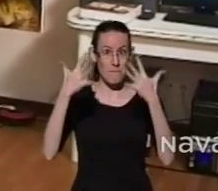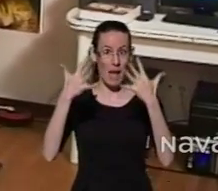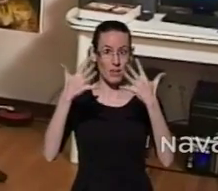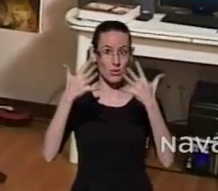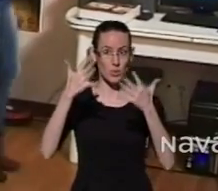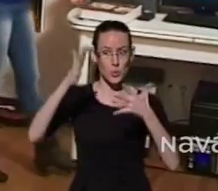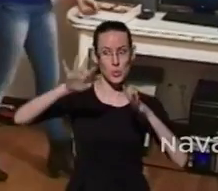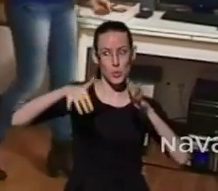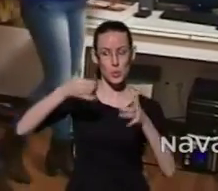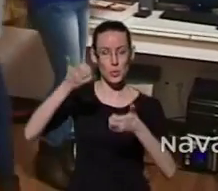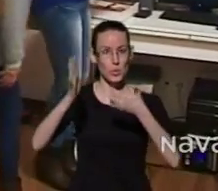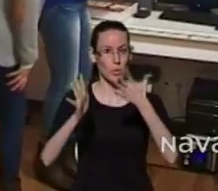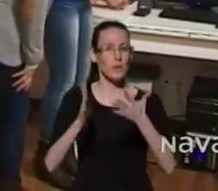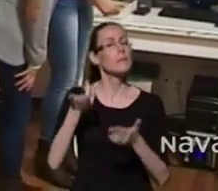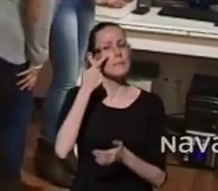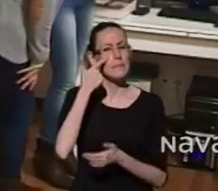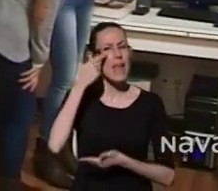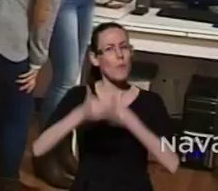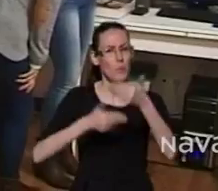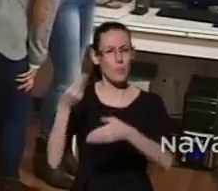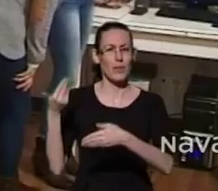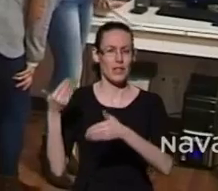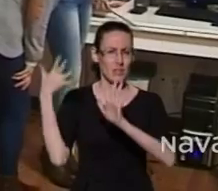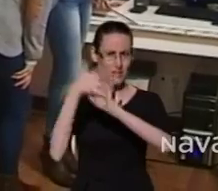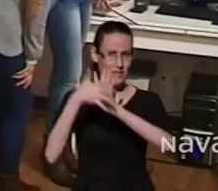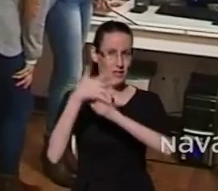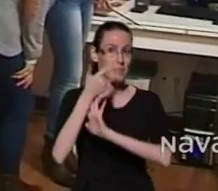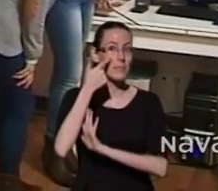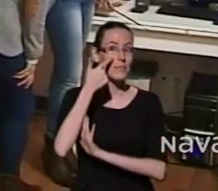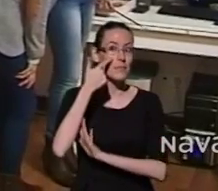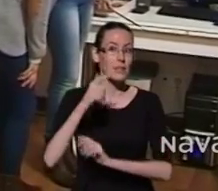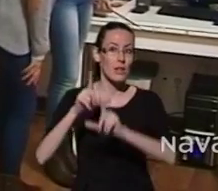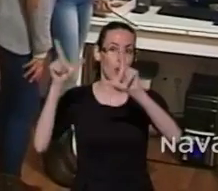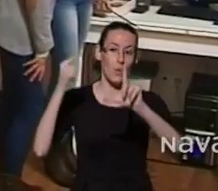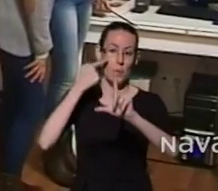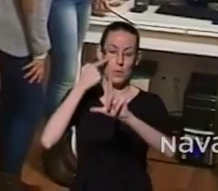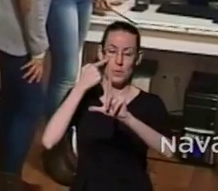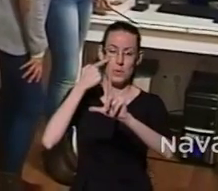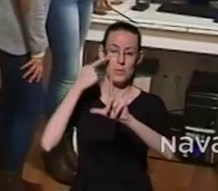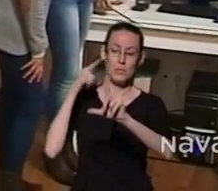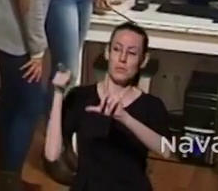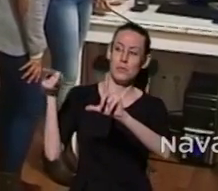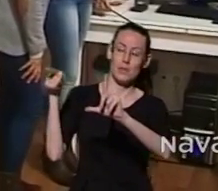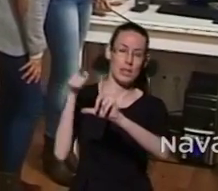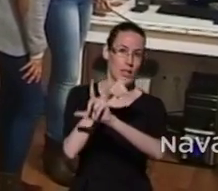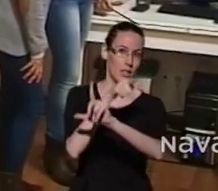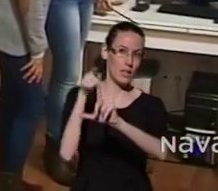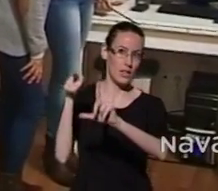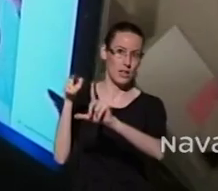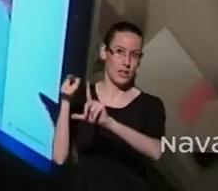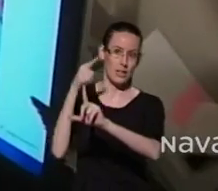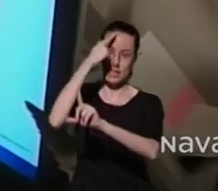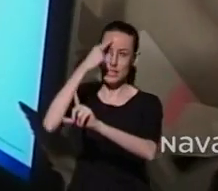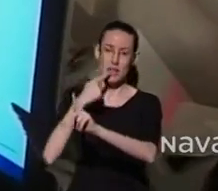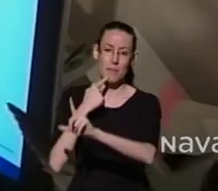poquito cuál es el proceso. Este cuadro, esta imagen que vemos, es justamente de este cuadro que acabas de ver. Entonces,